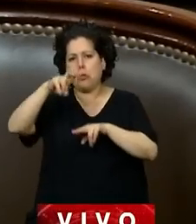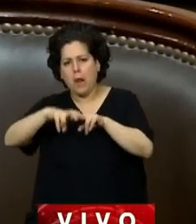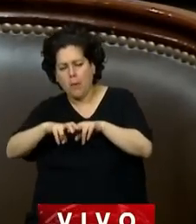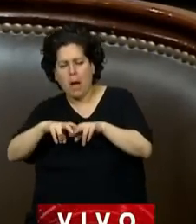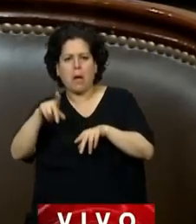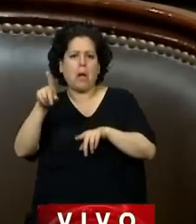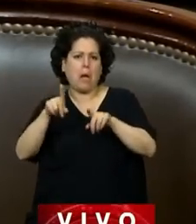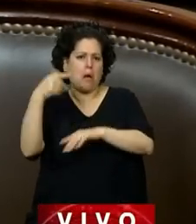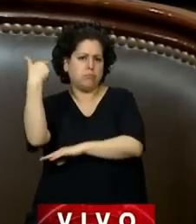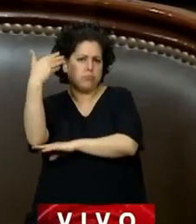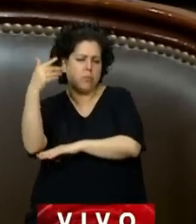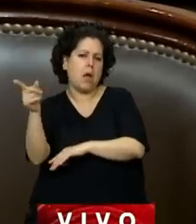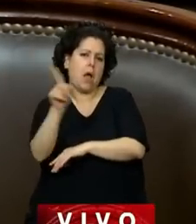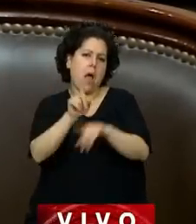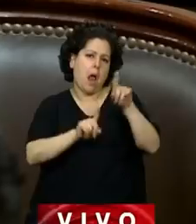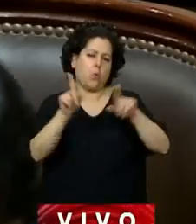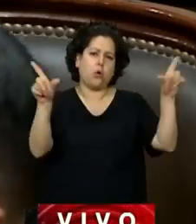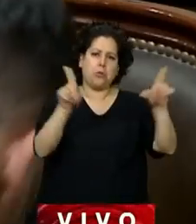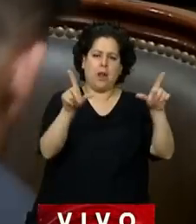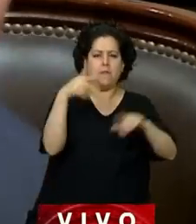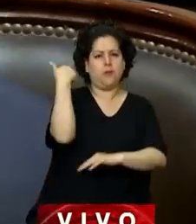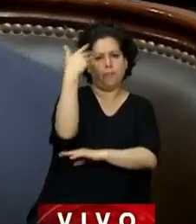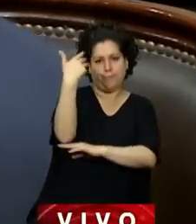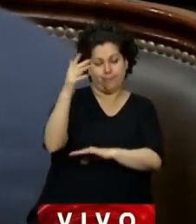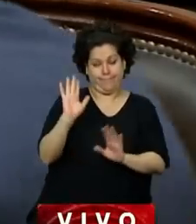otros desde la televisión.